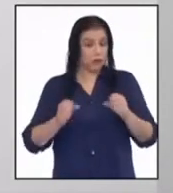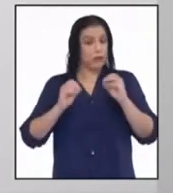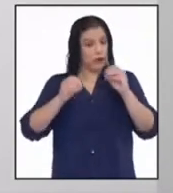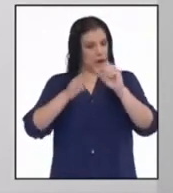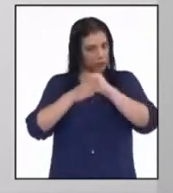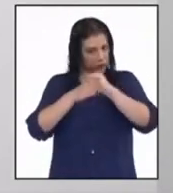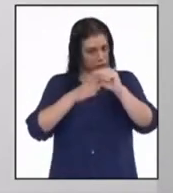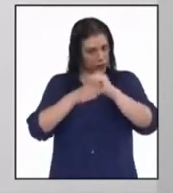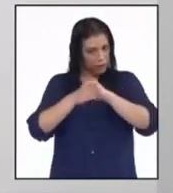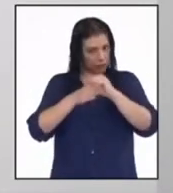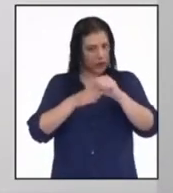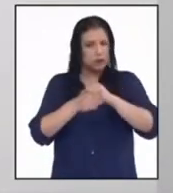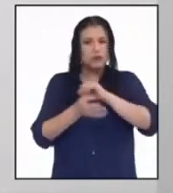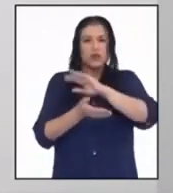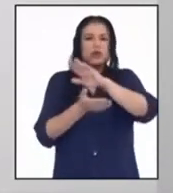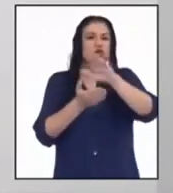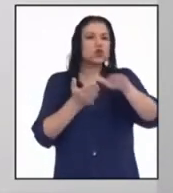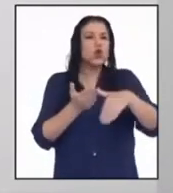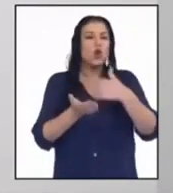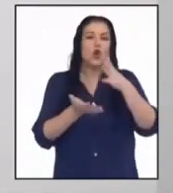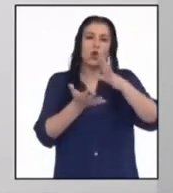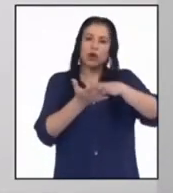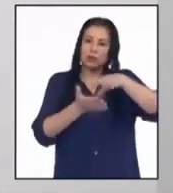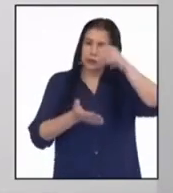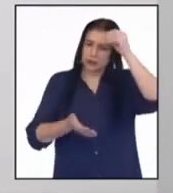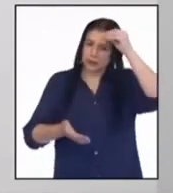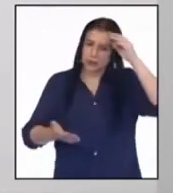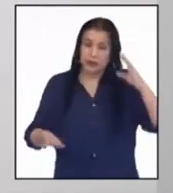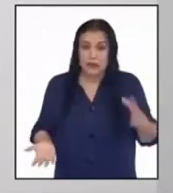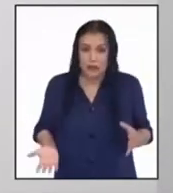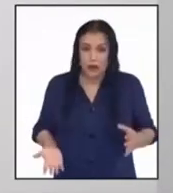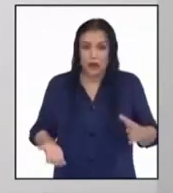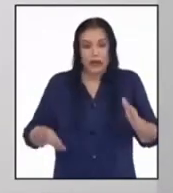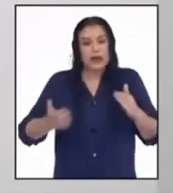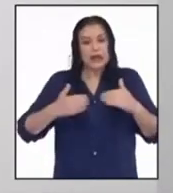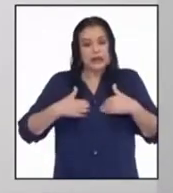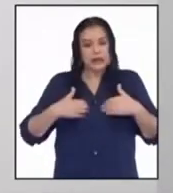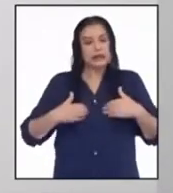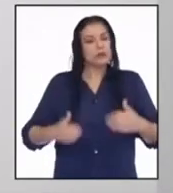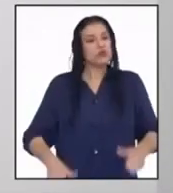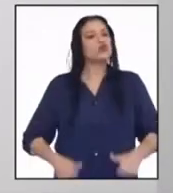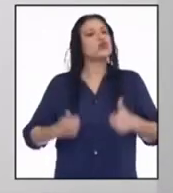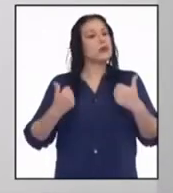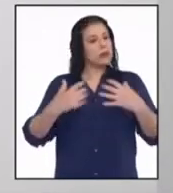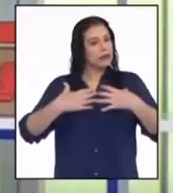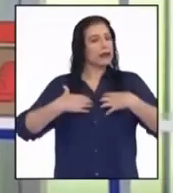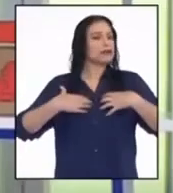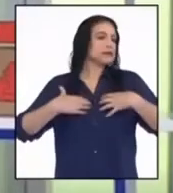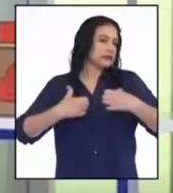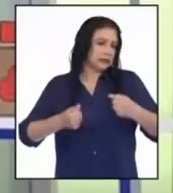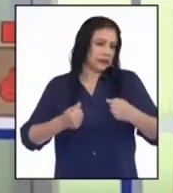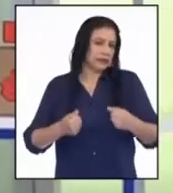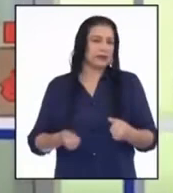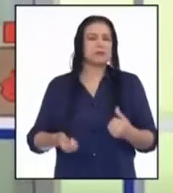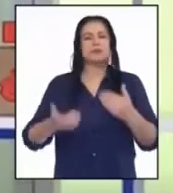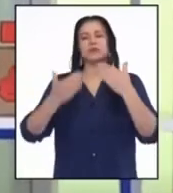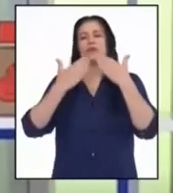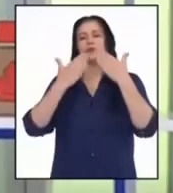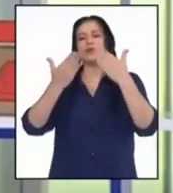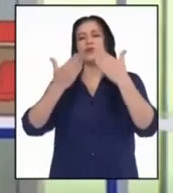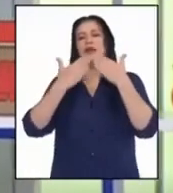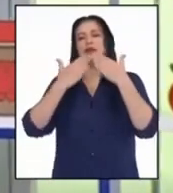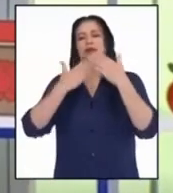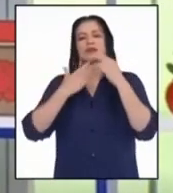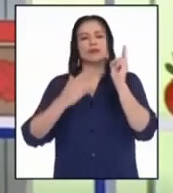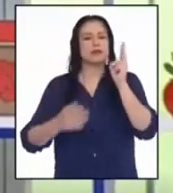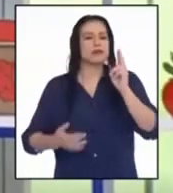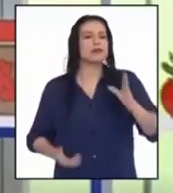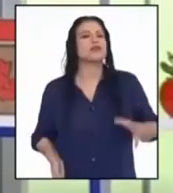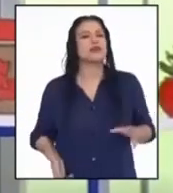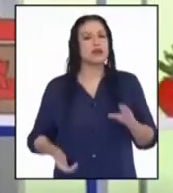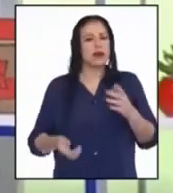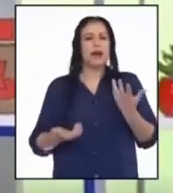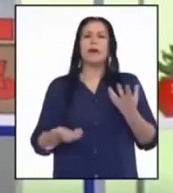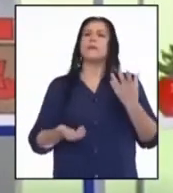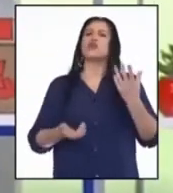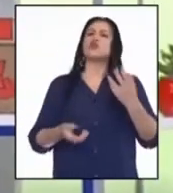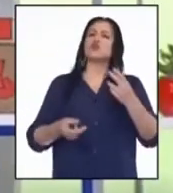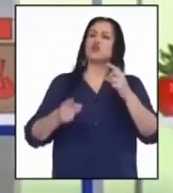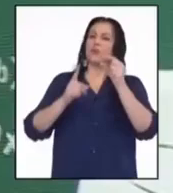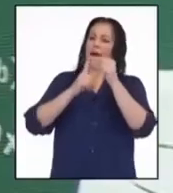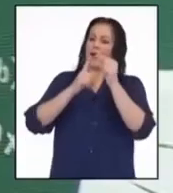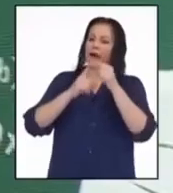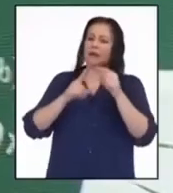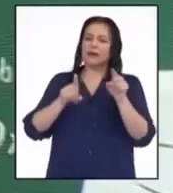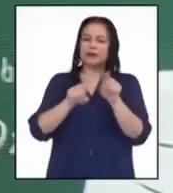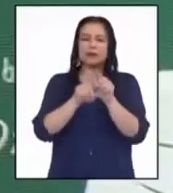Pongamos en práctica todo lo que hemos aprendido y tendremos una vida más saludable. Muchas gracias, profesora Gisela, por sus palabras